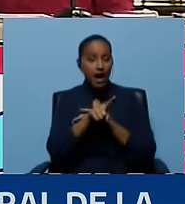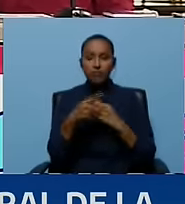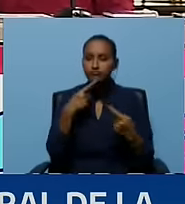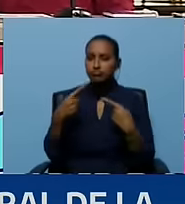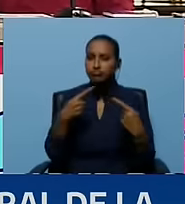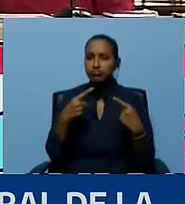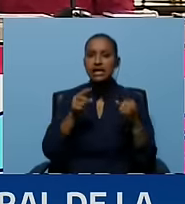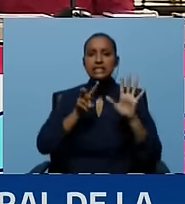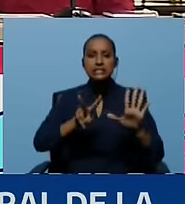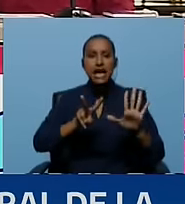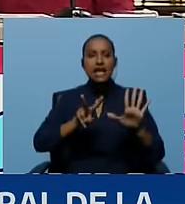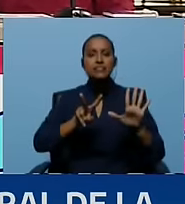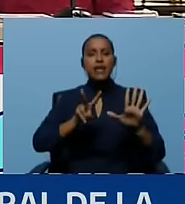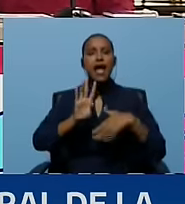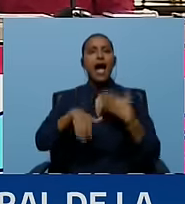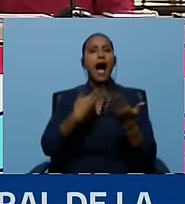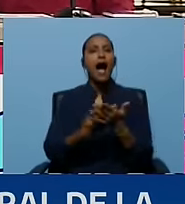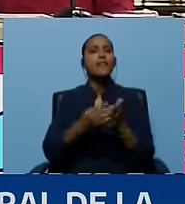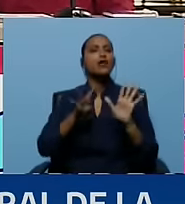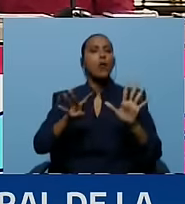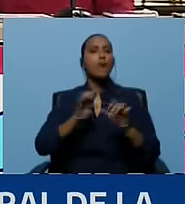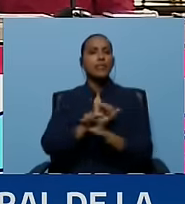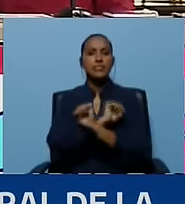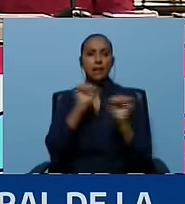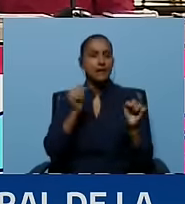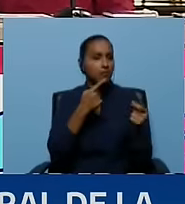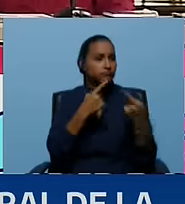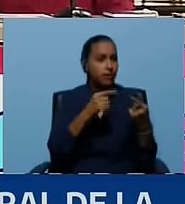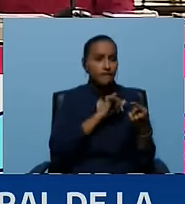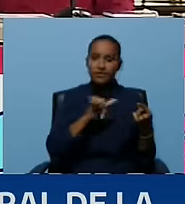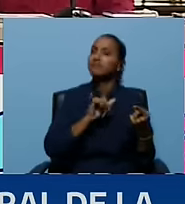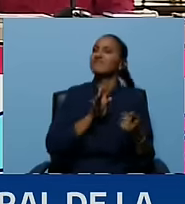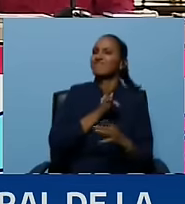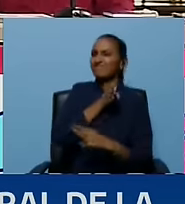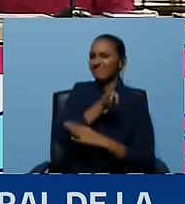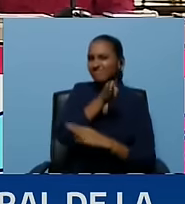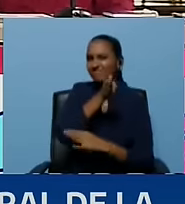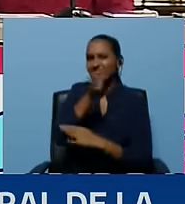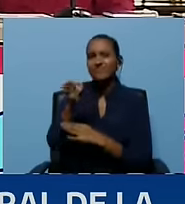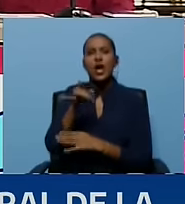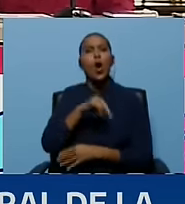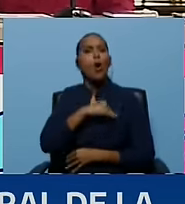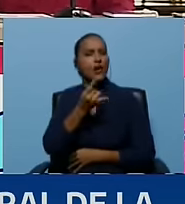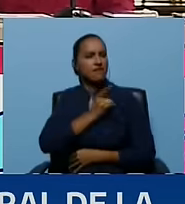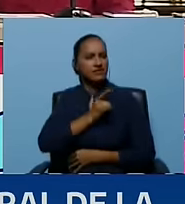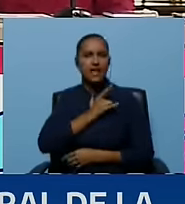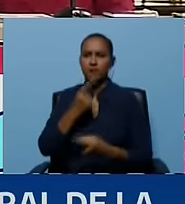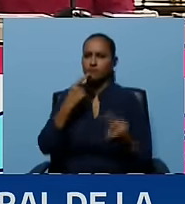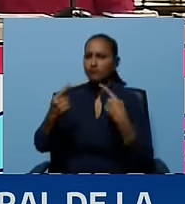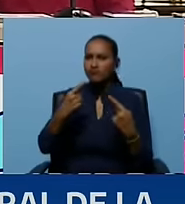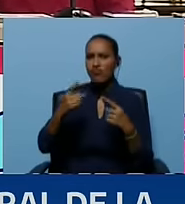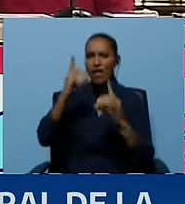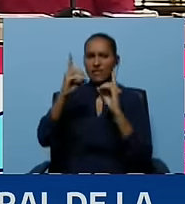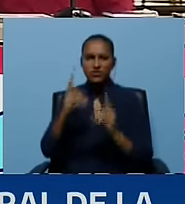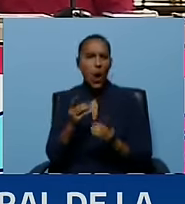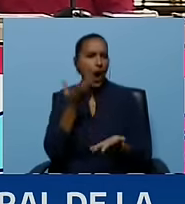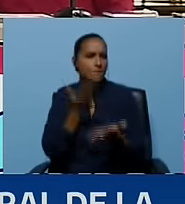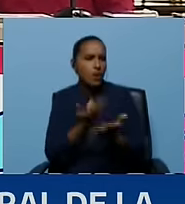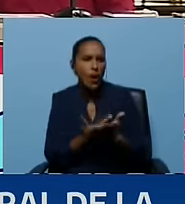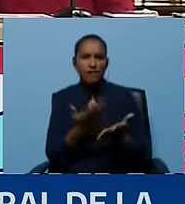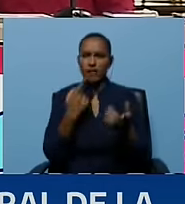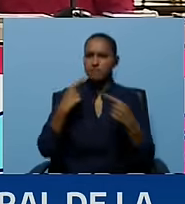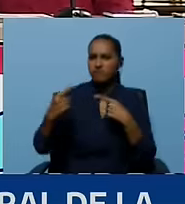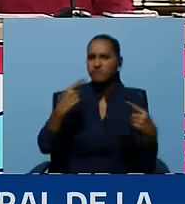Despachan lo que tengan que despachar y de ahí se van a un programa. Universidad por universidad. Consulta, decisión, propuesta,